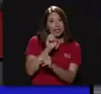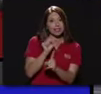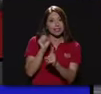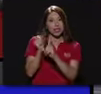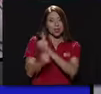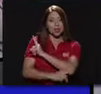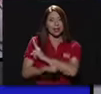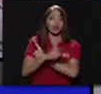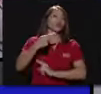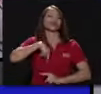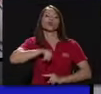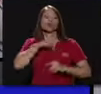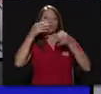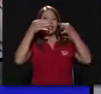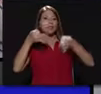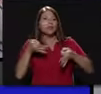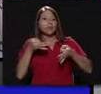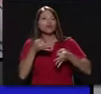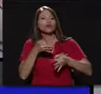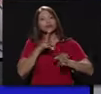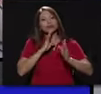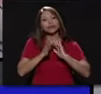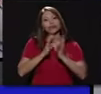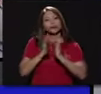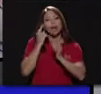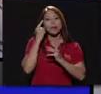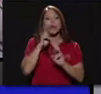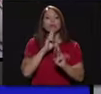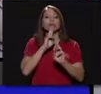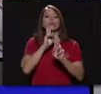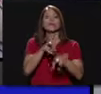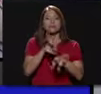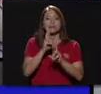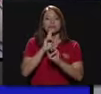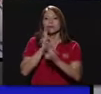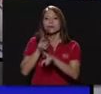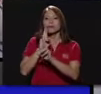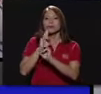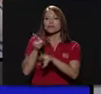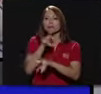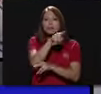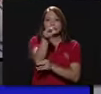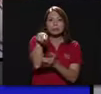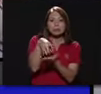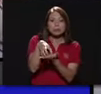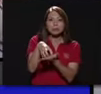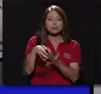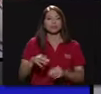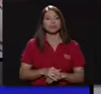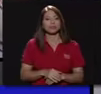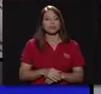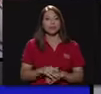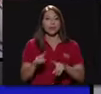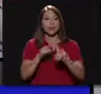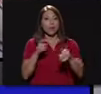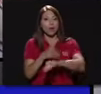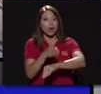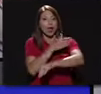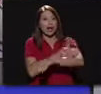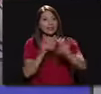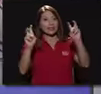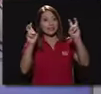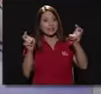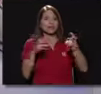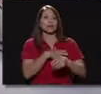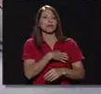decidimos abordarlo para darle respuesta un poco a los interrogantes que puede tener la población en este sentido. Pero antes de entrar en